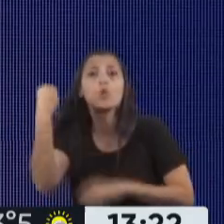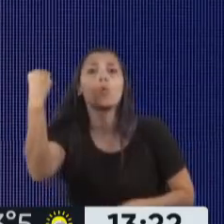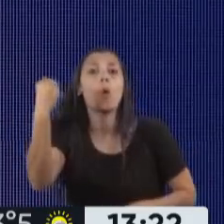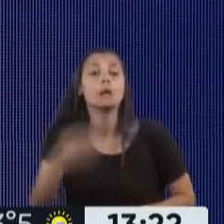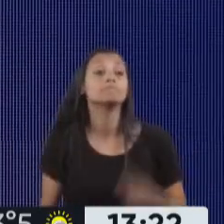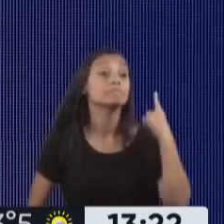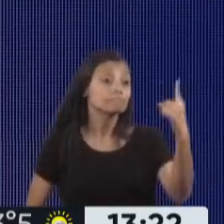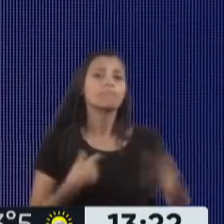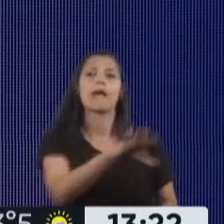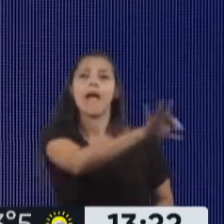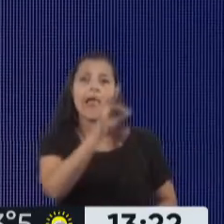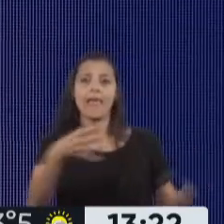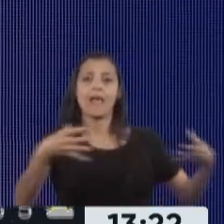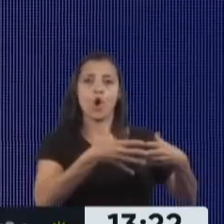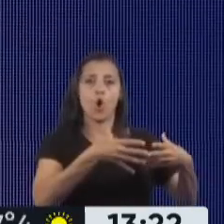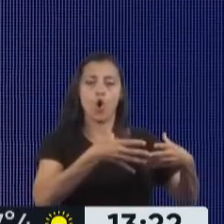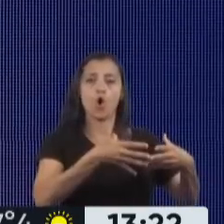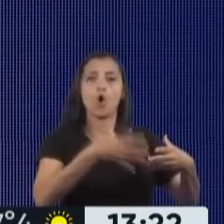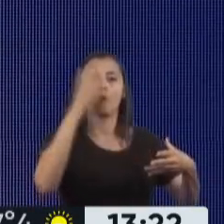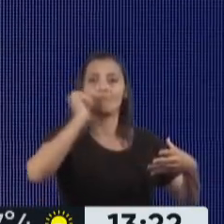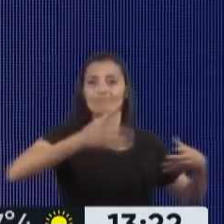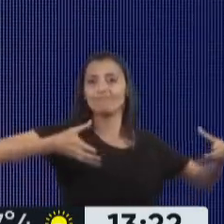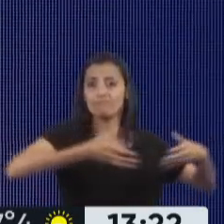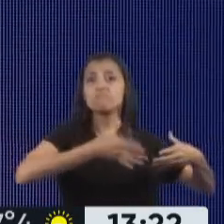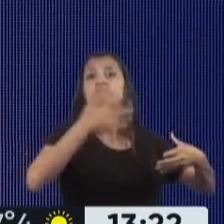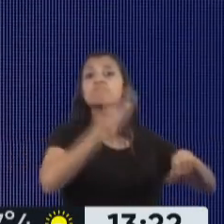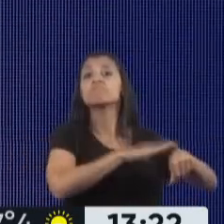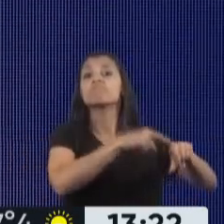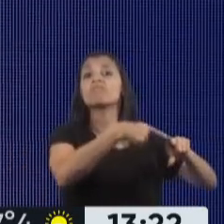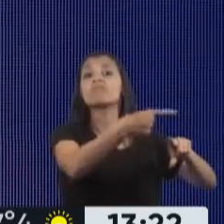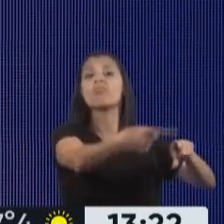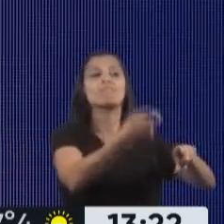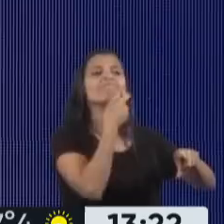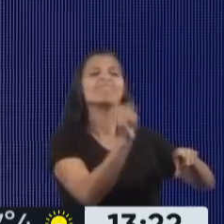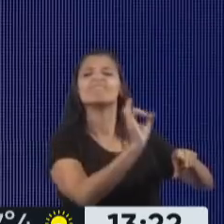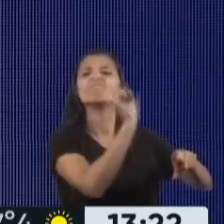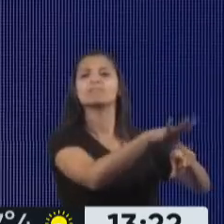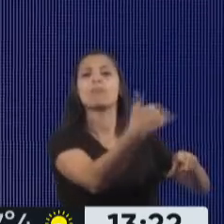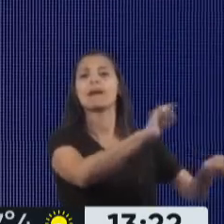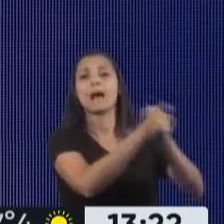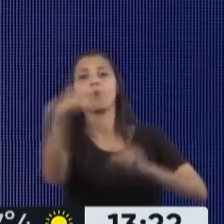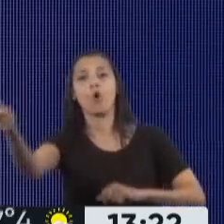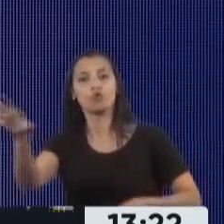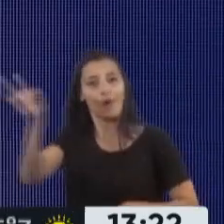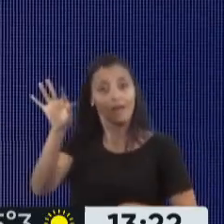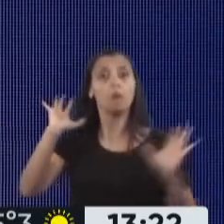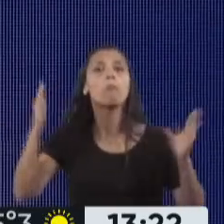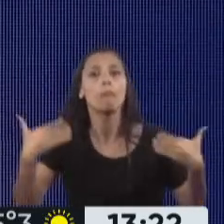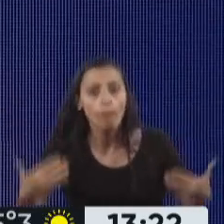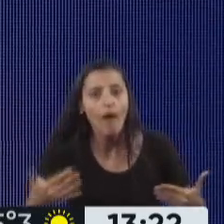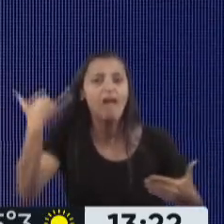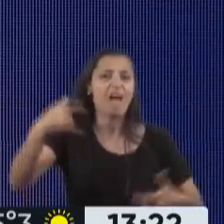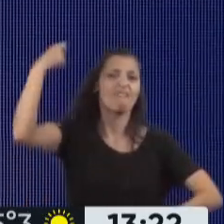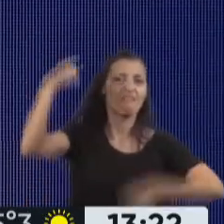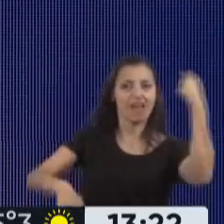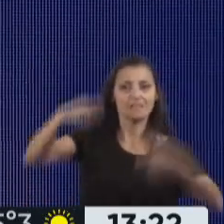uno elija un tribunal, pero si al correr del tiempo no está contento con ese tribunal, lo pueda cambiar. Es decir, que tengan